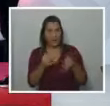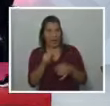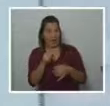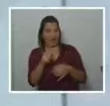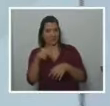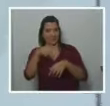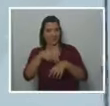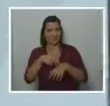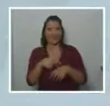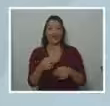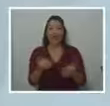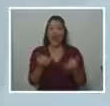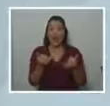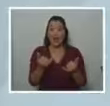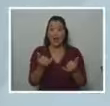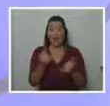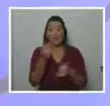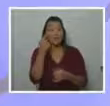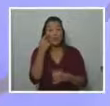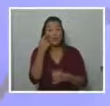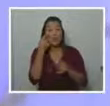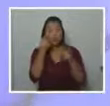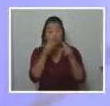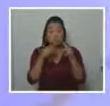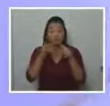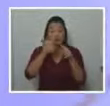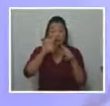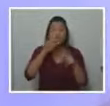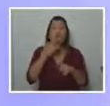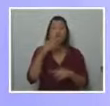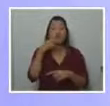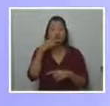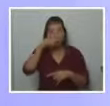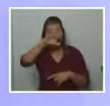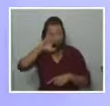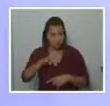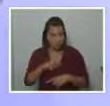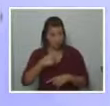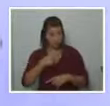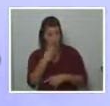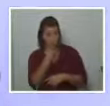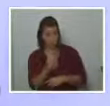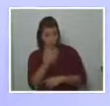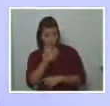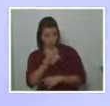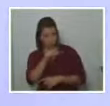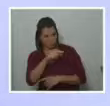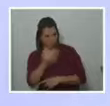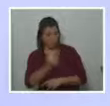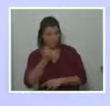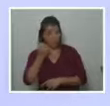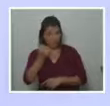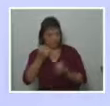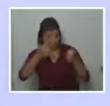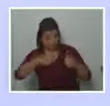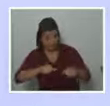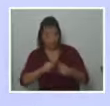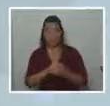Exactamente, y lo va a tomar en esa marquita roja que está ahí. Y a contar tres, usted le da con la fuerza que usted quiera, ¿le